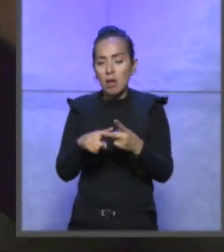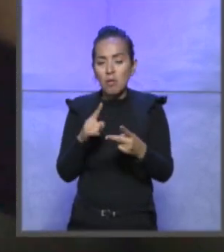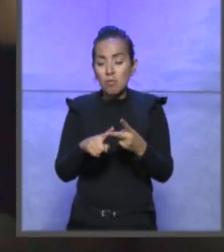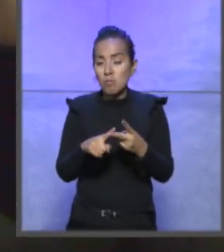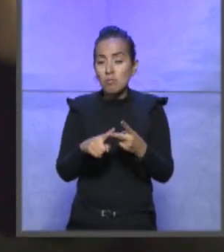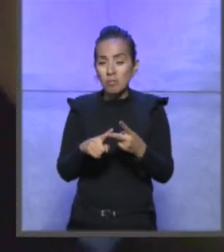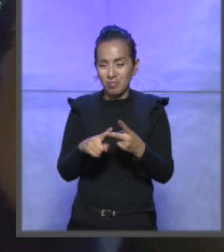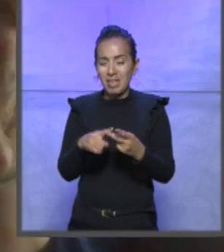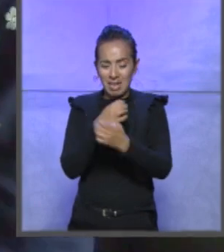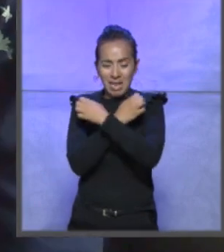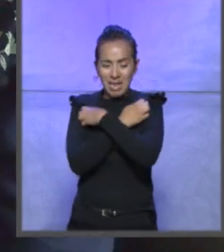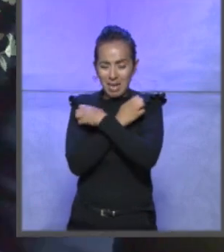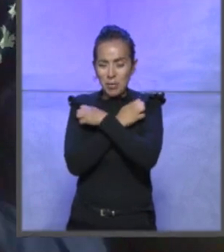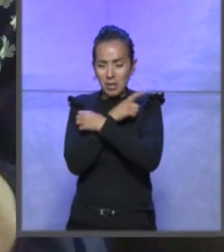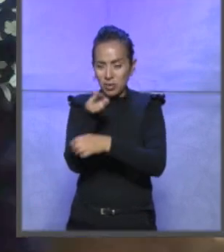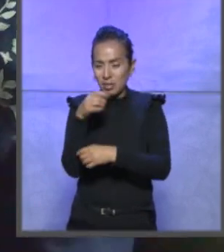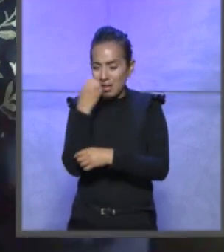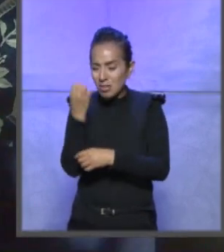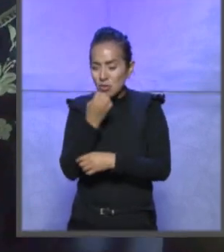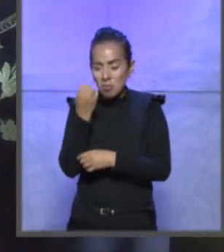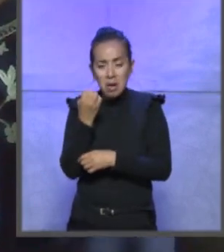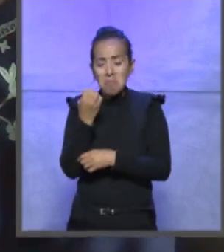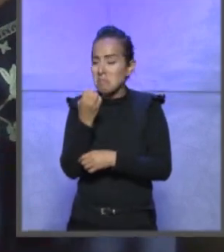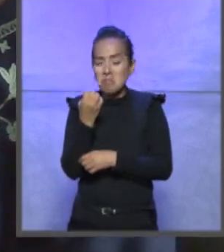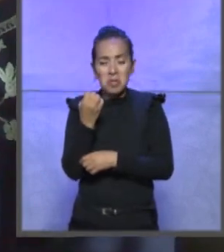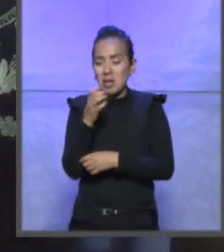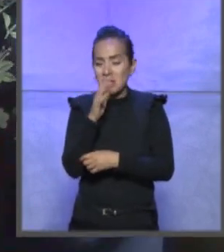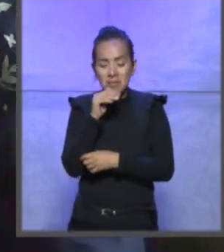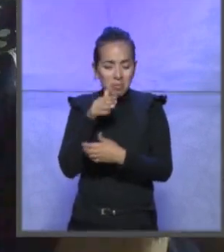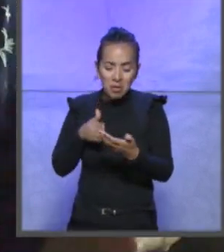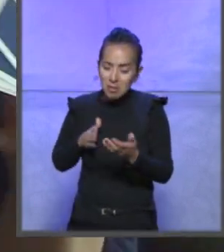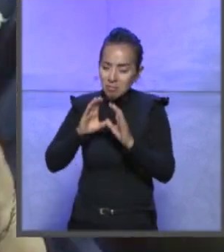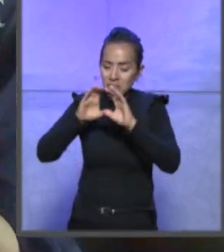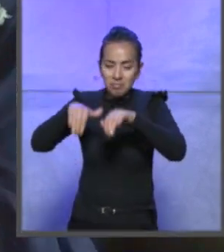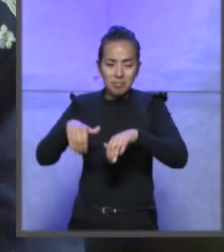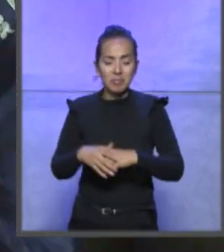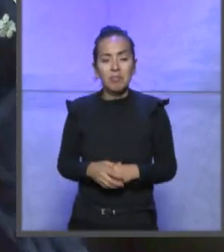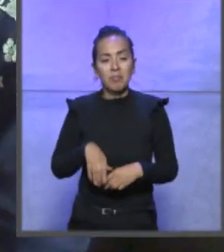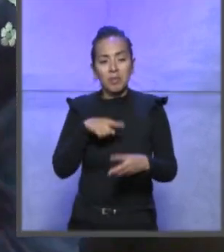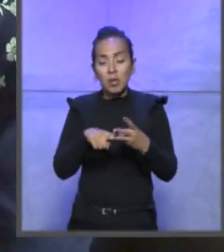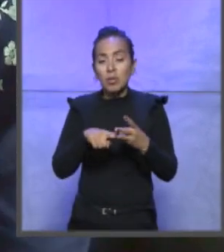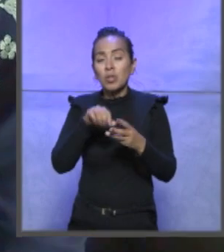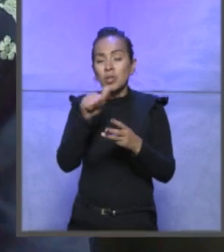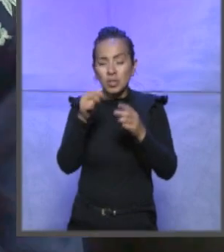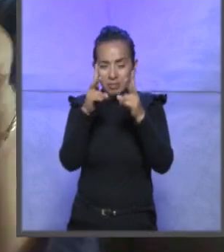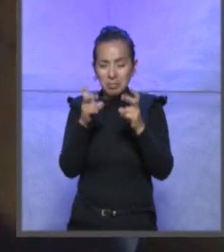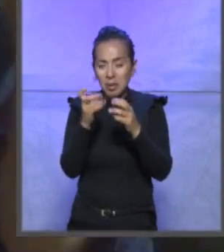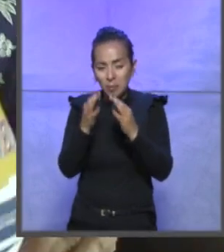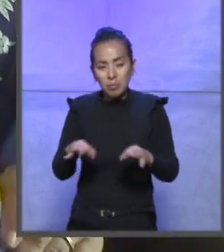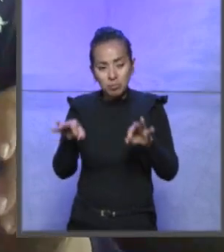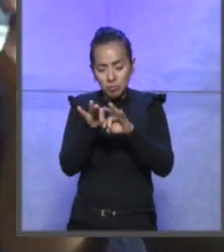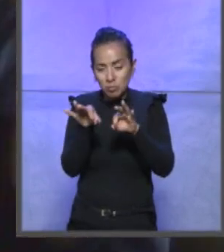ausencia de oportunidades de educación en ciertos sectores de nuestra población. Y un tema también fundamental,